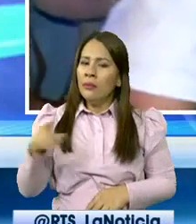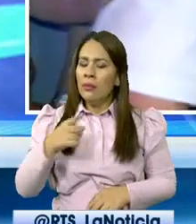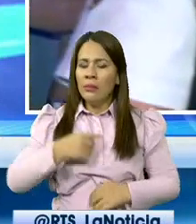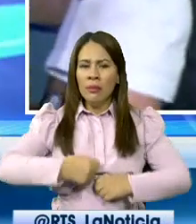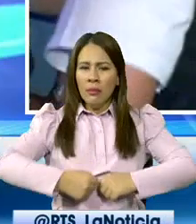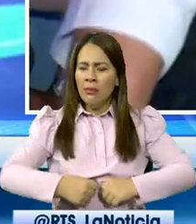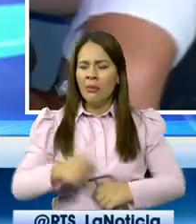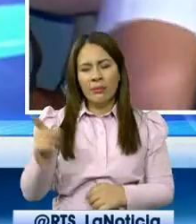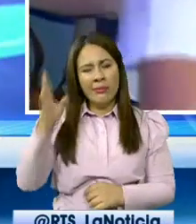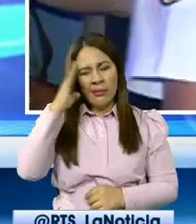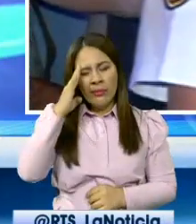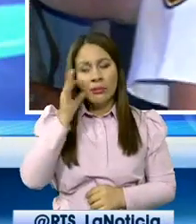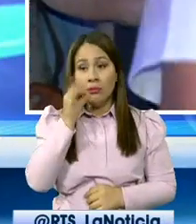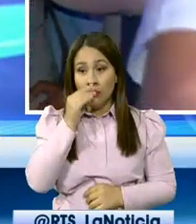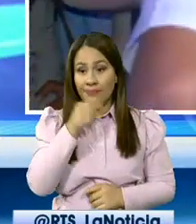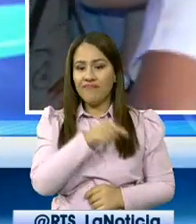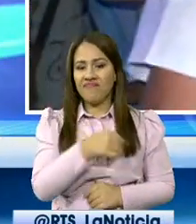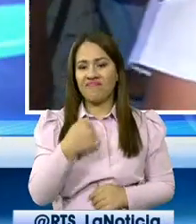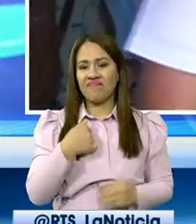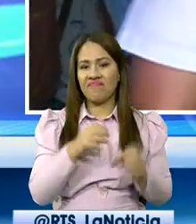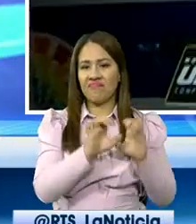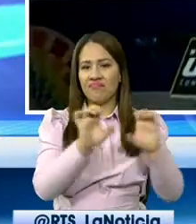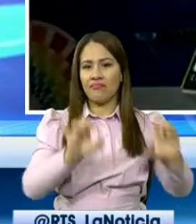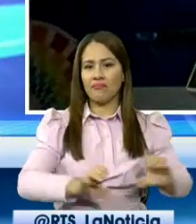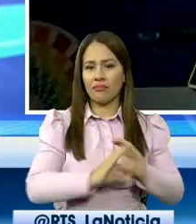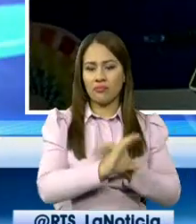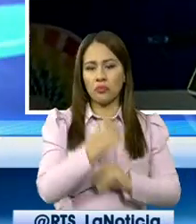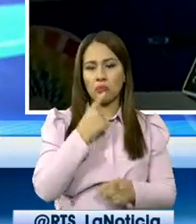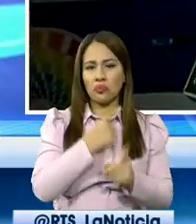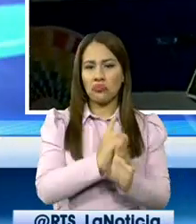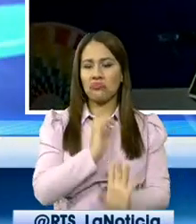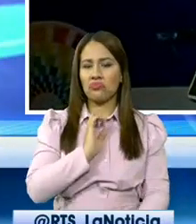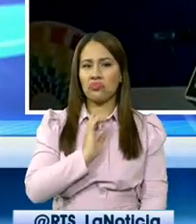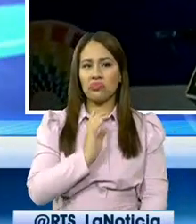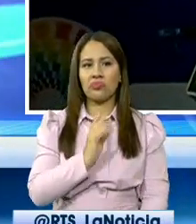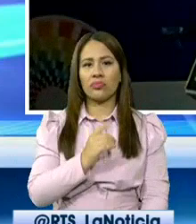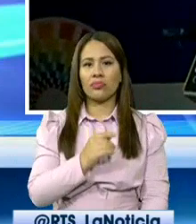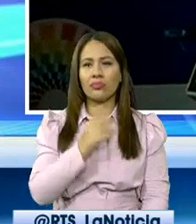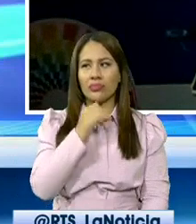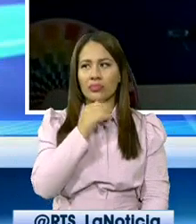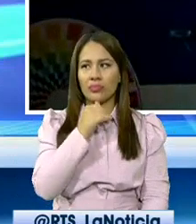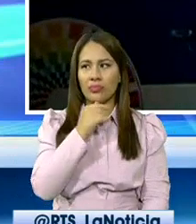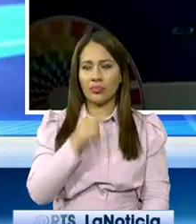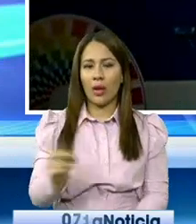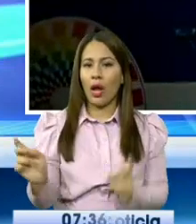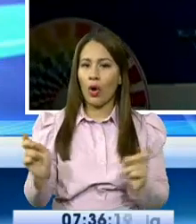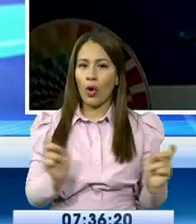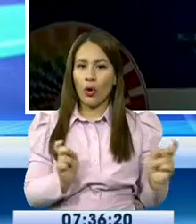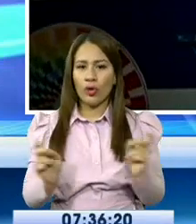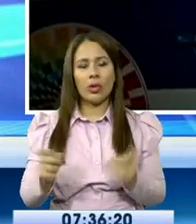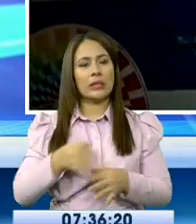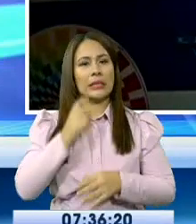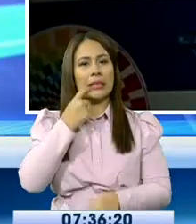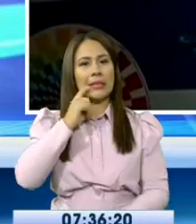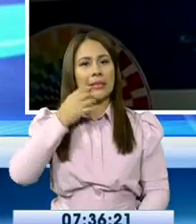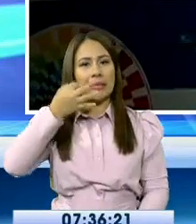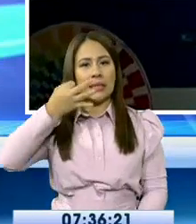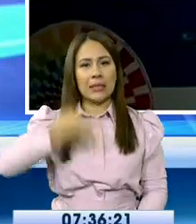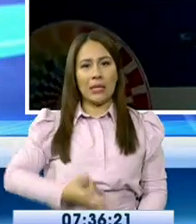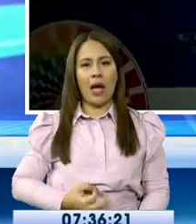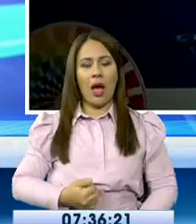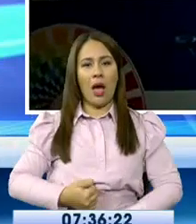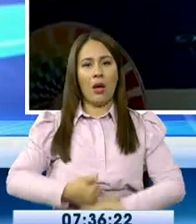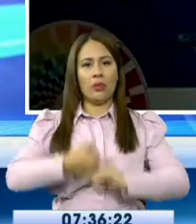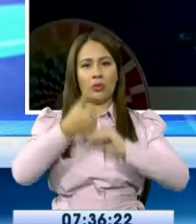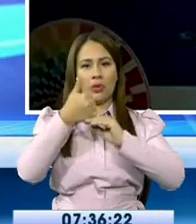hay muchos intereses. Yo no creo. No creo porque prima el control y la seriedad de la autoridad. Eso